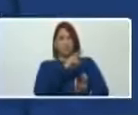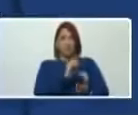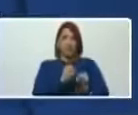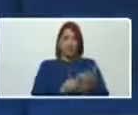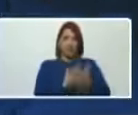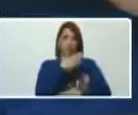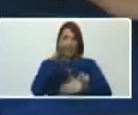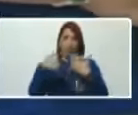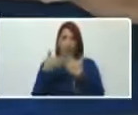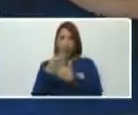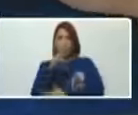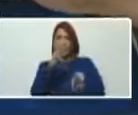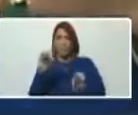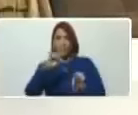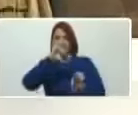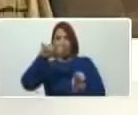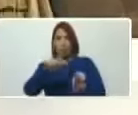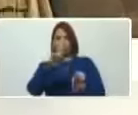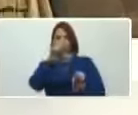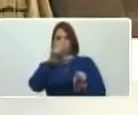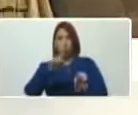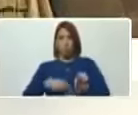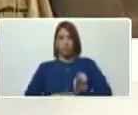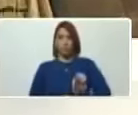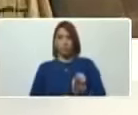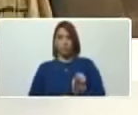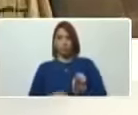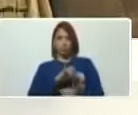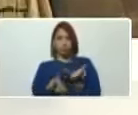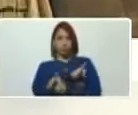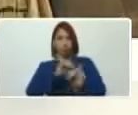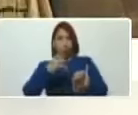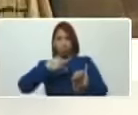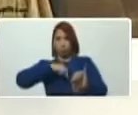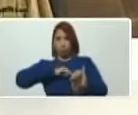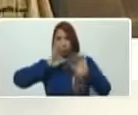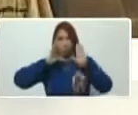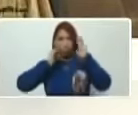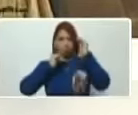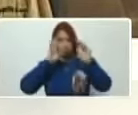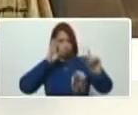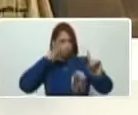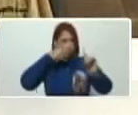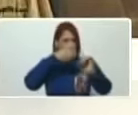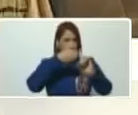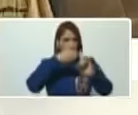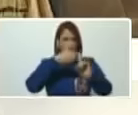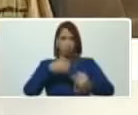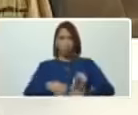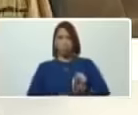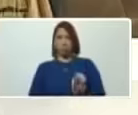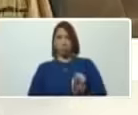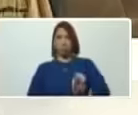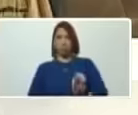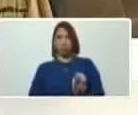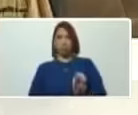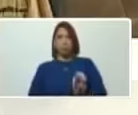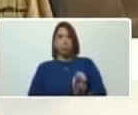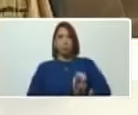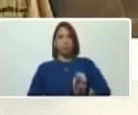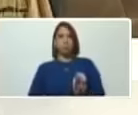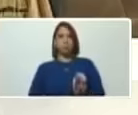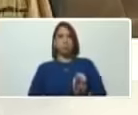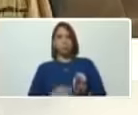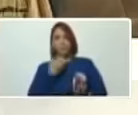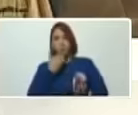el 20 de julio. Ya estamos atendiendo buena parte. Pero yo pedí un